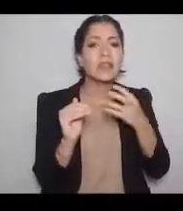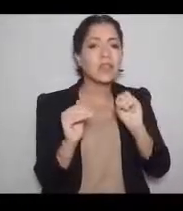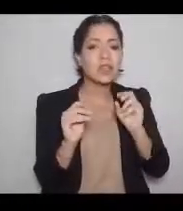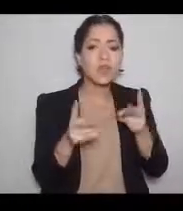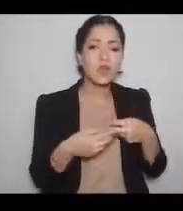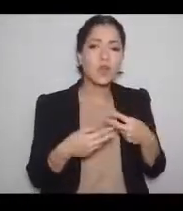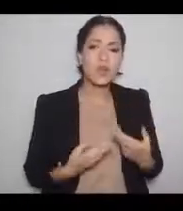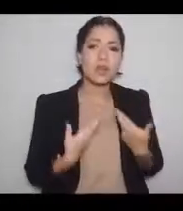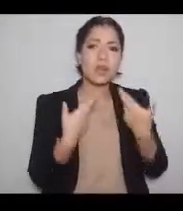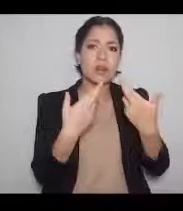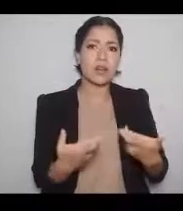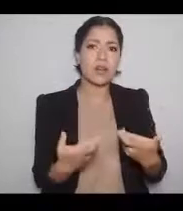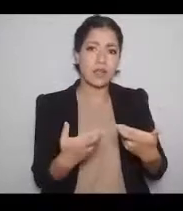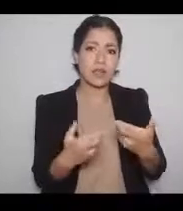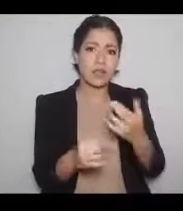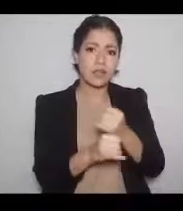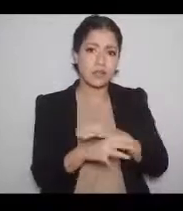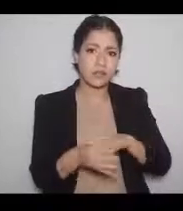hiciera méritos para